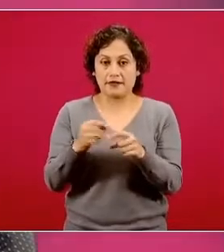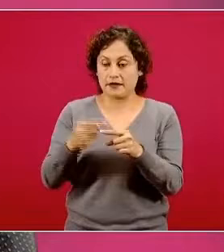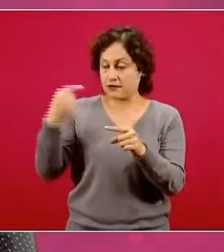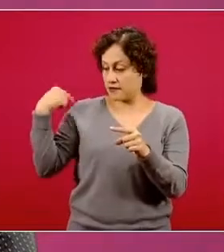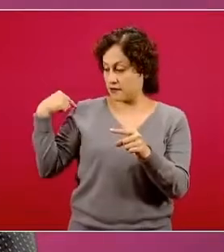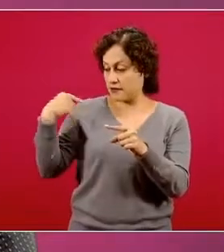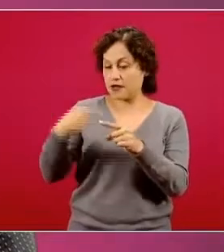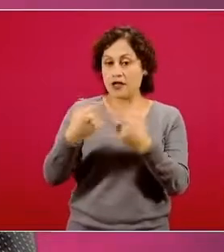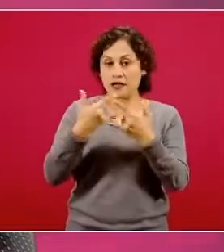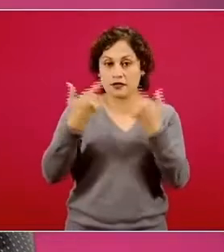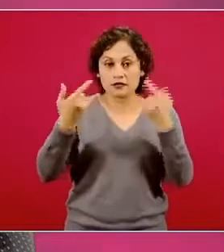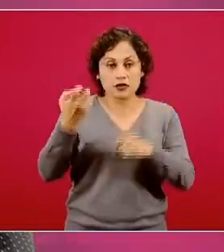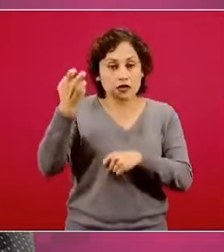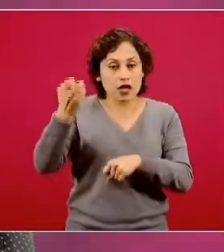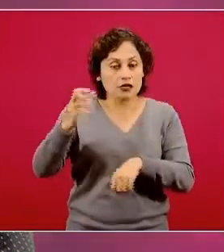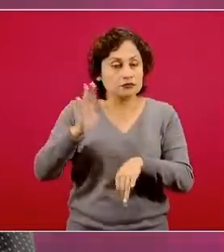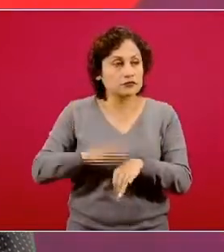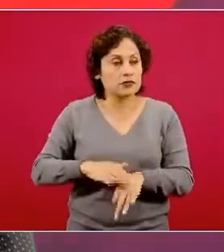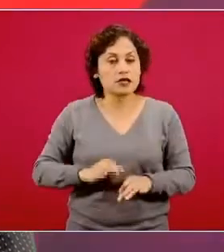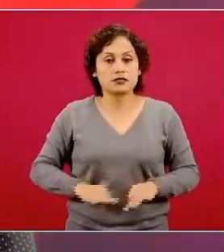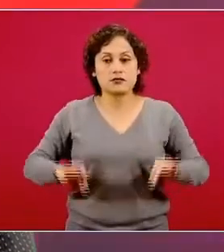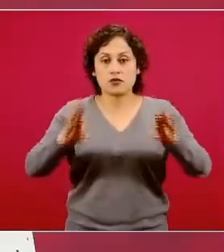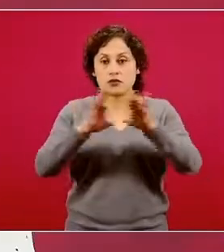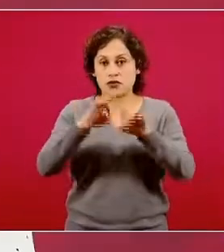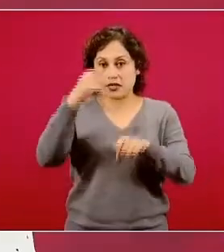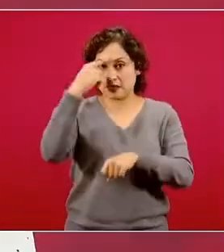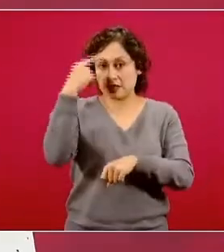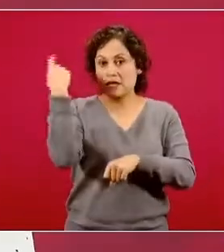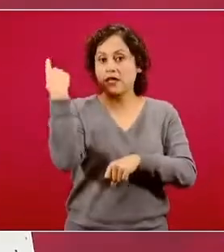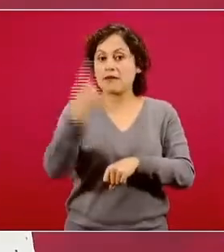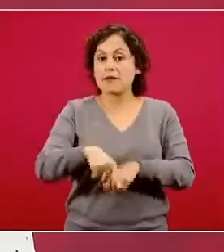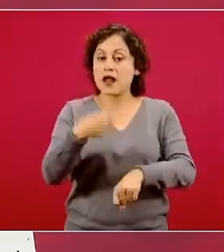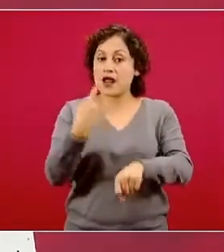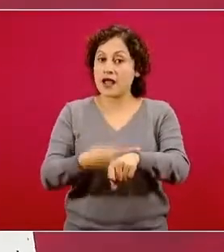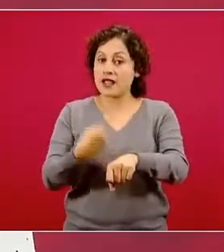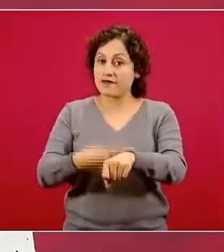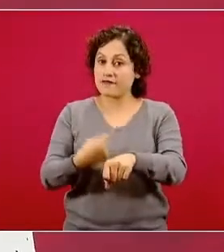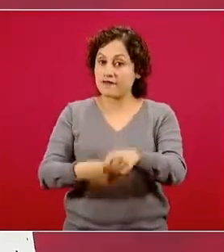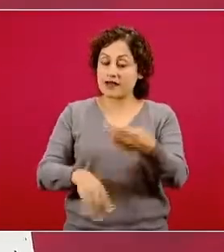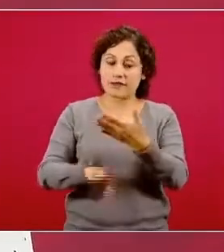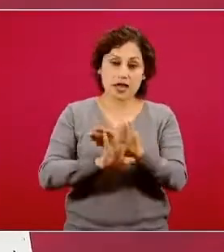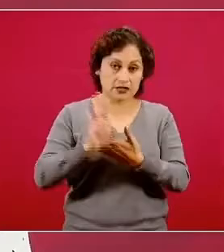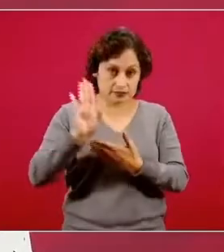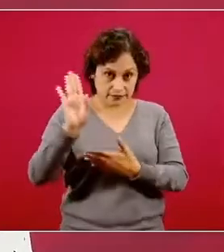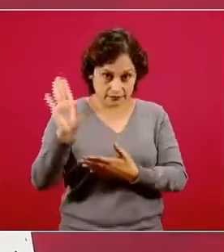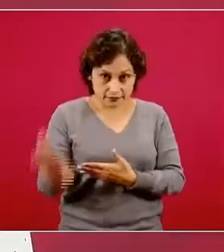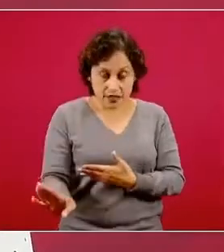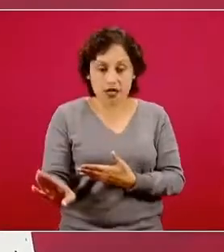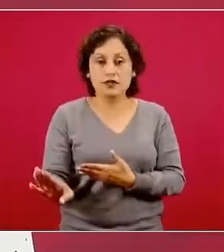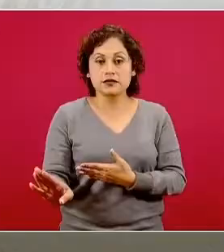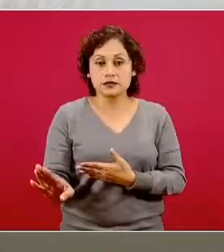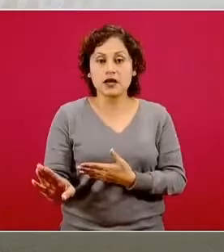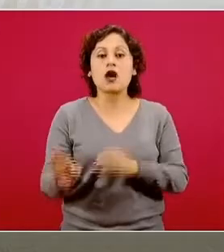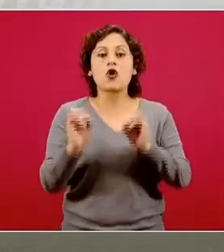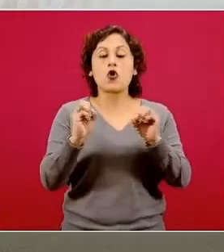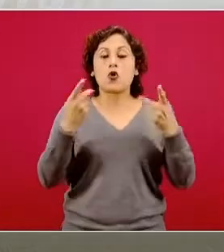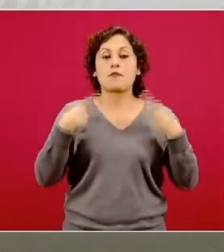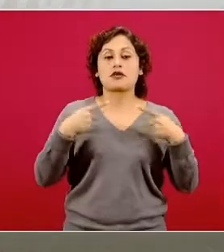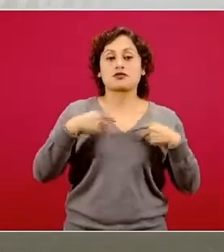para reducir la morbilidad y la mortalidad, o sea, el número de personas enfermas y el número de